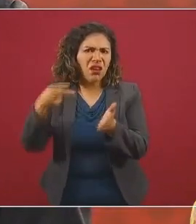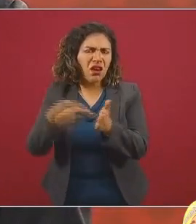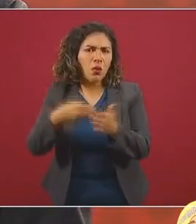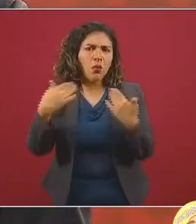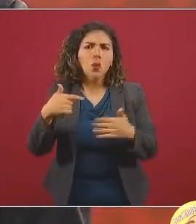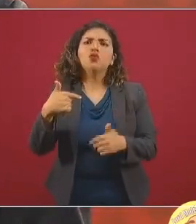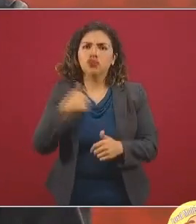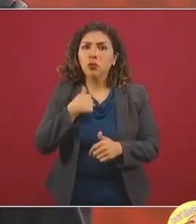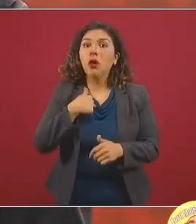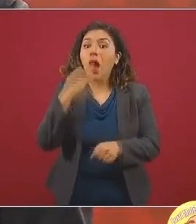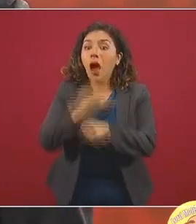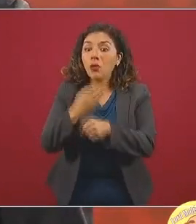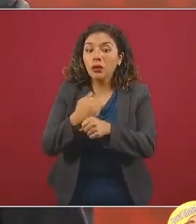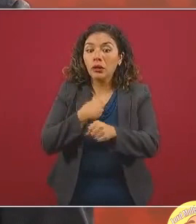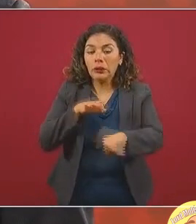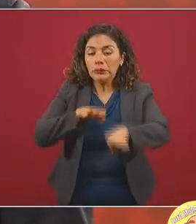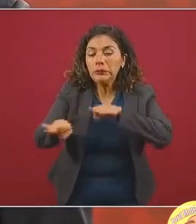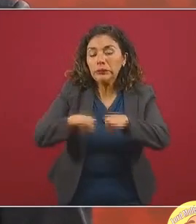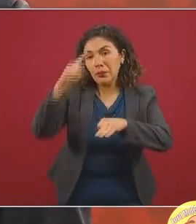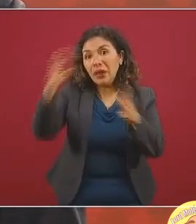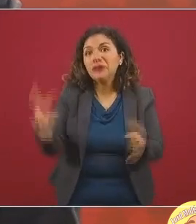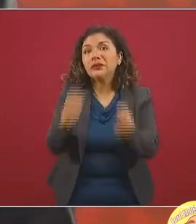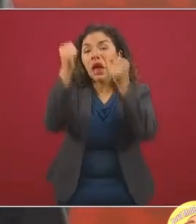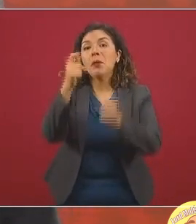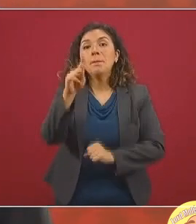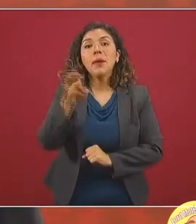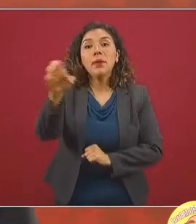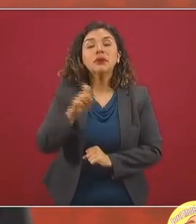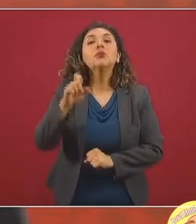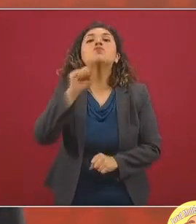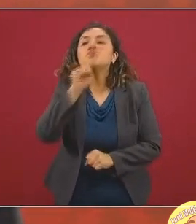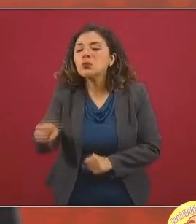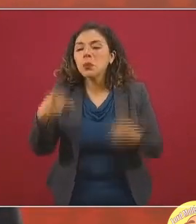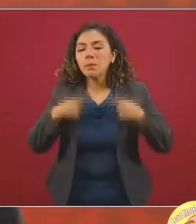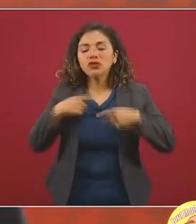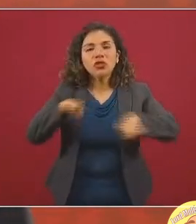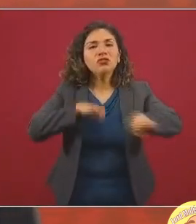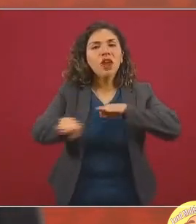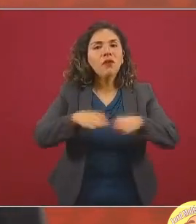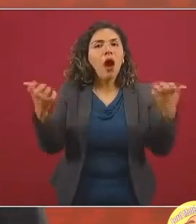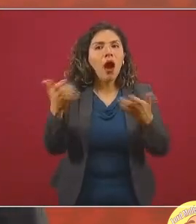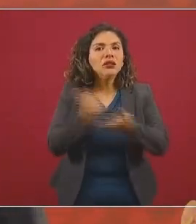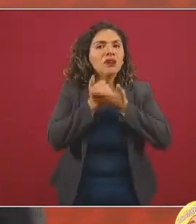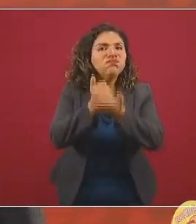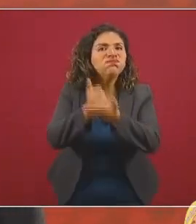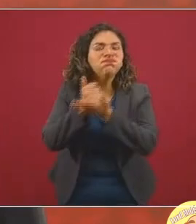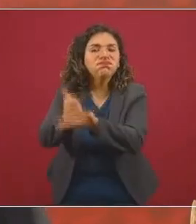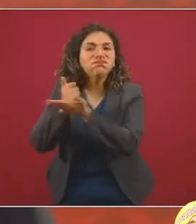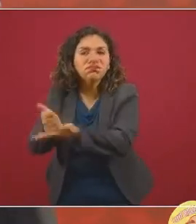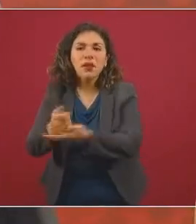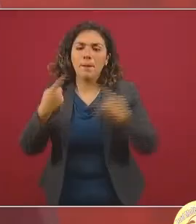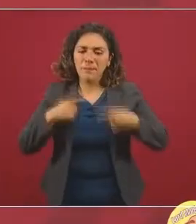Estamos rescatando a Pemex por los trabajadores de Pemex que están ayudando,